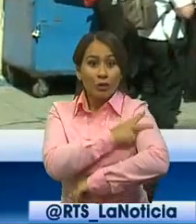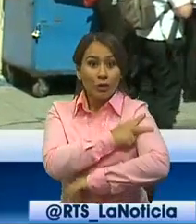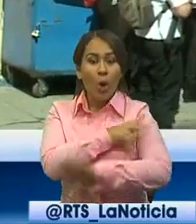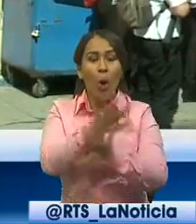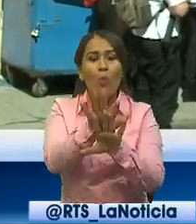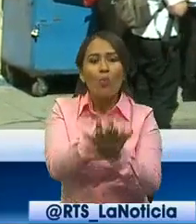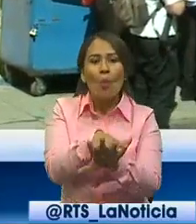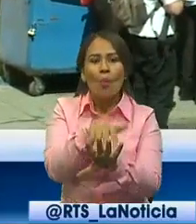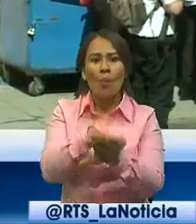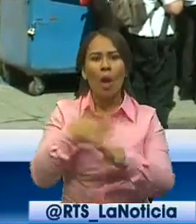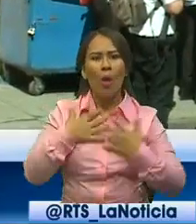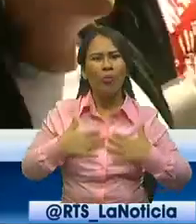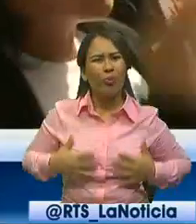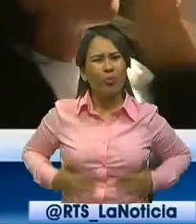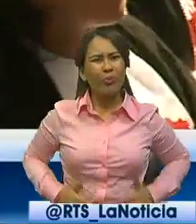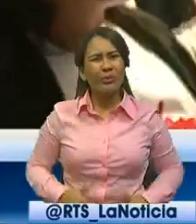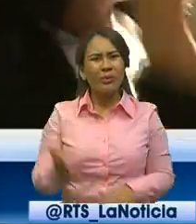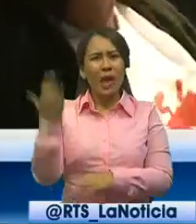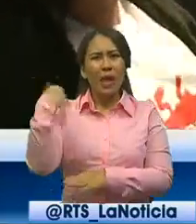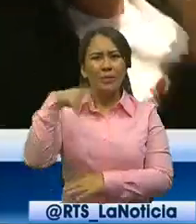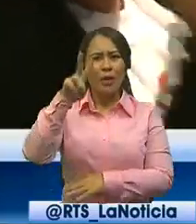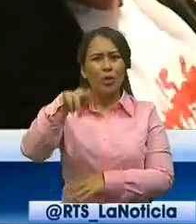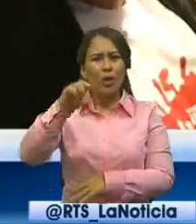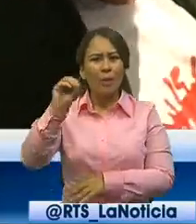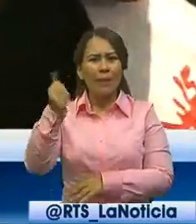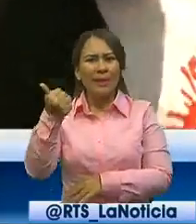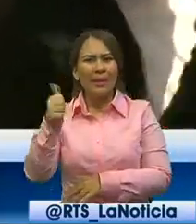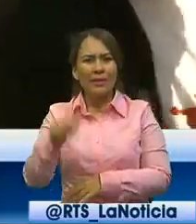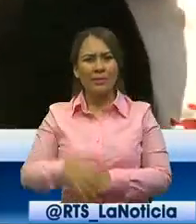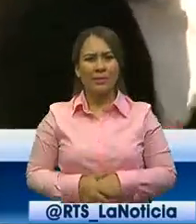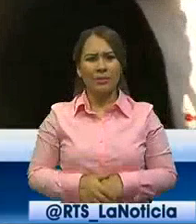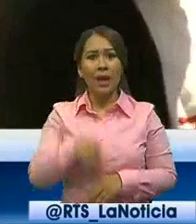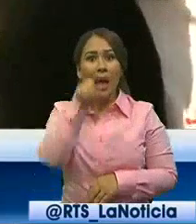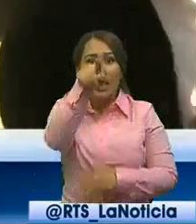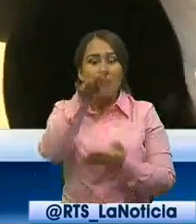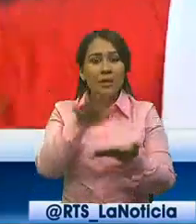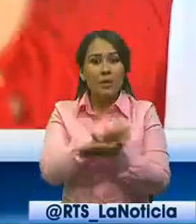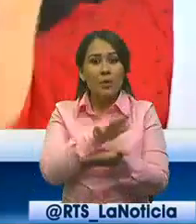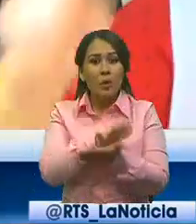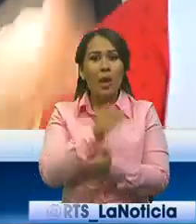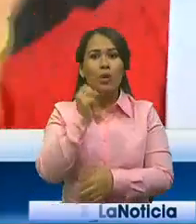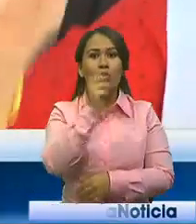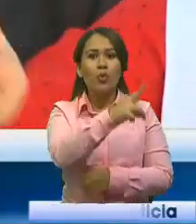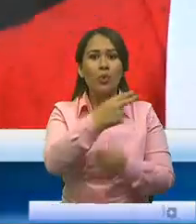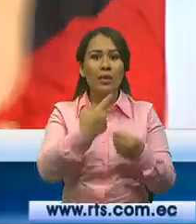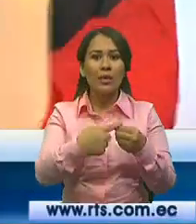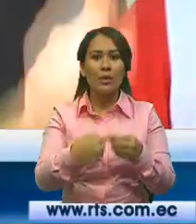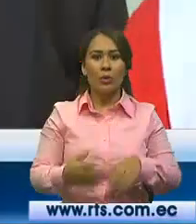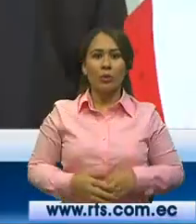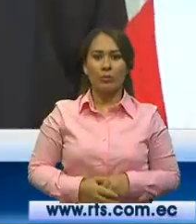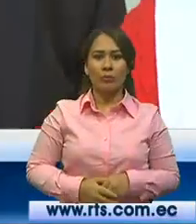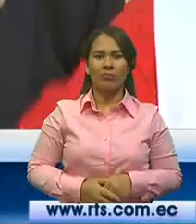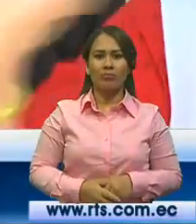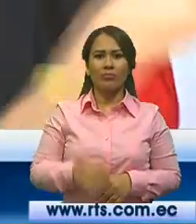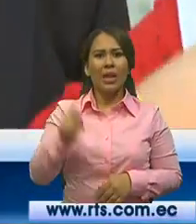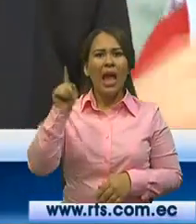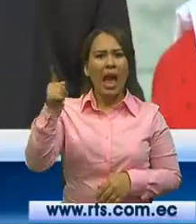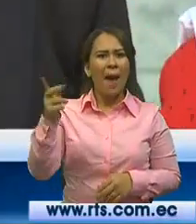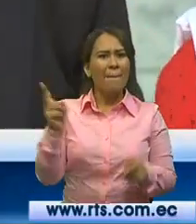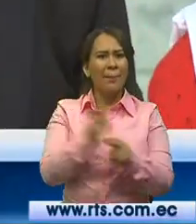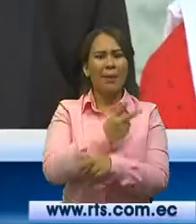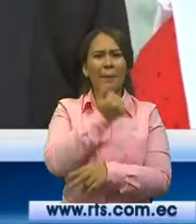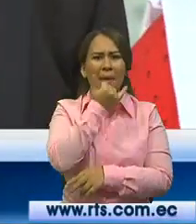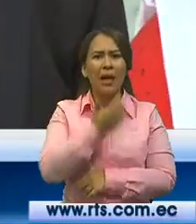y psicológicamente en el 2010 en una institución educativa del sur de la capital. No solamente acabó con la ilusión de nosotros